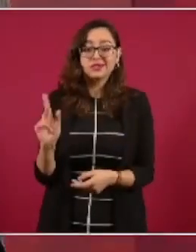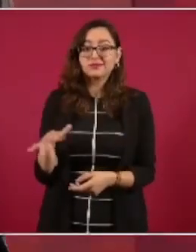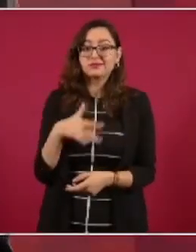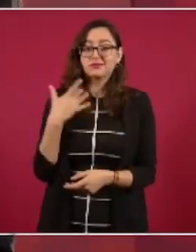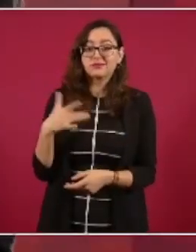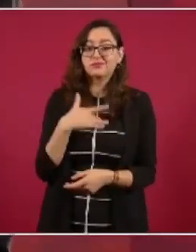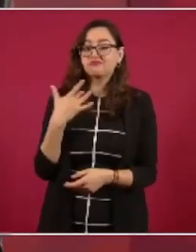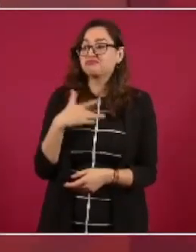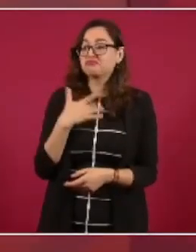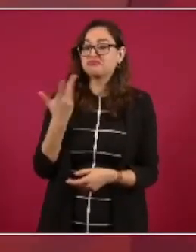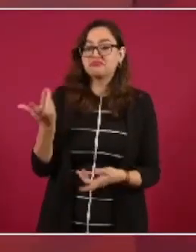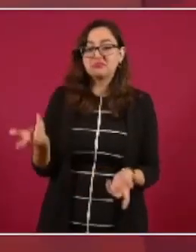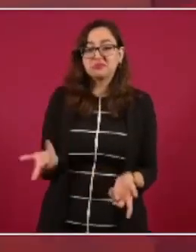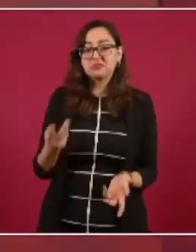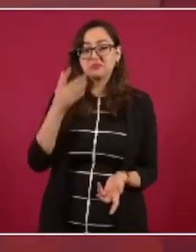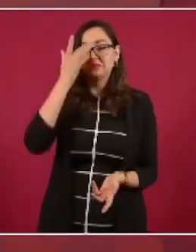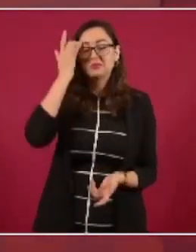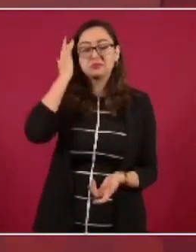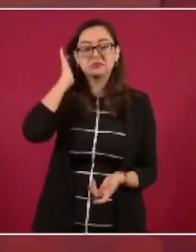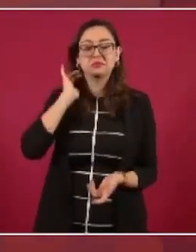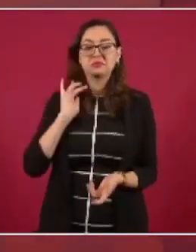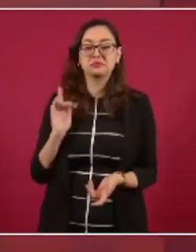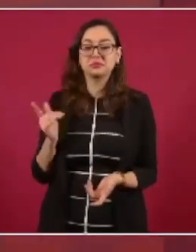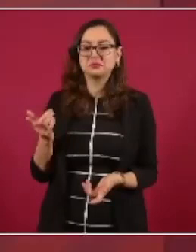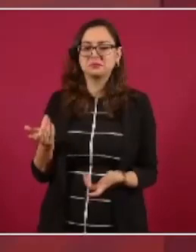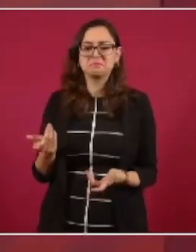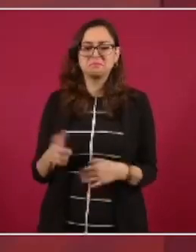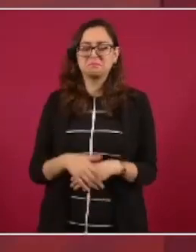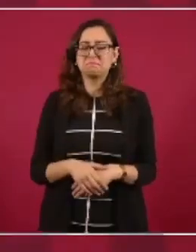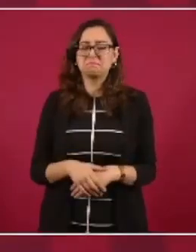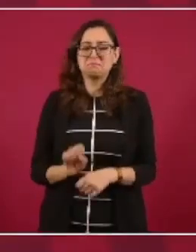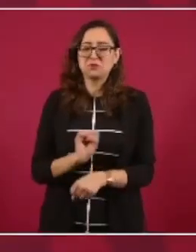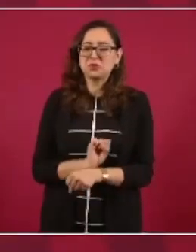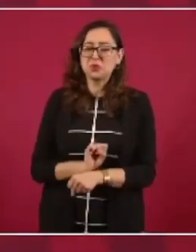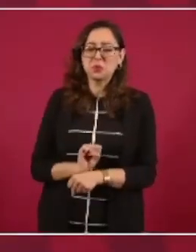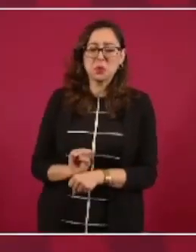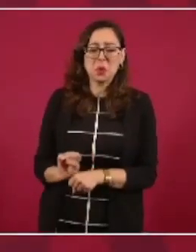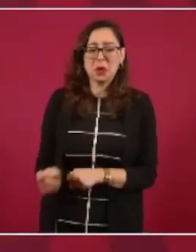que han actuado con mucha tibieza.